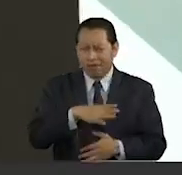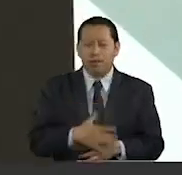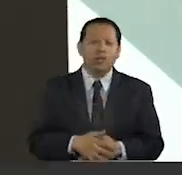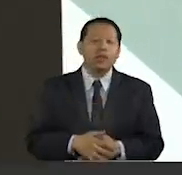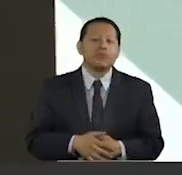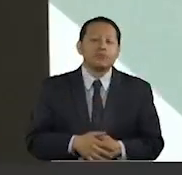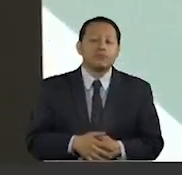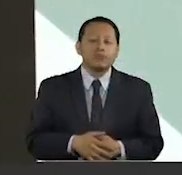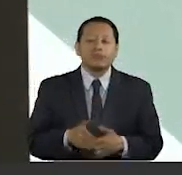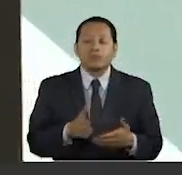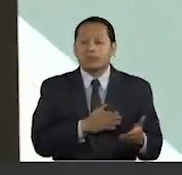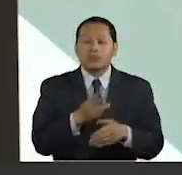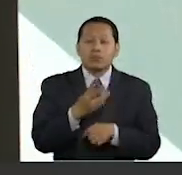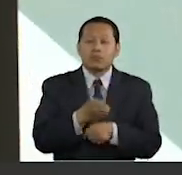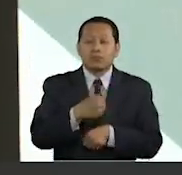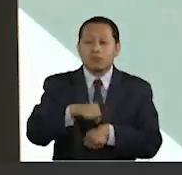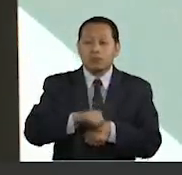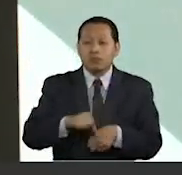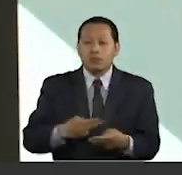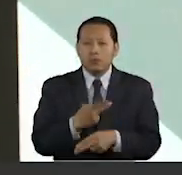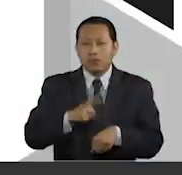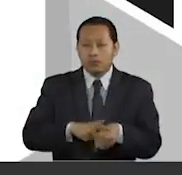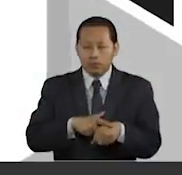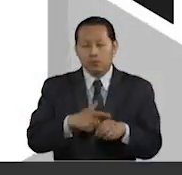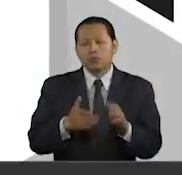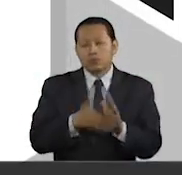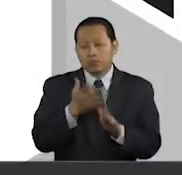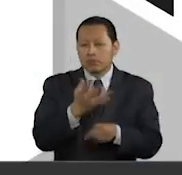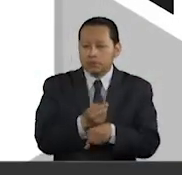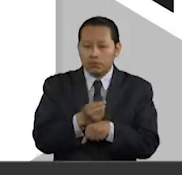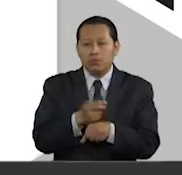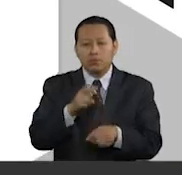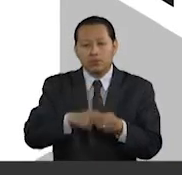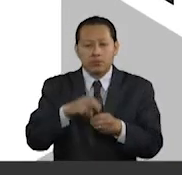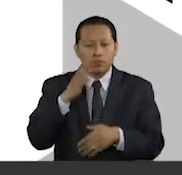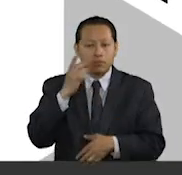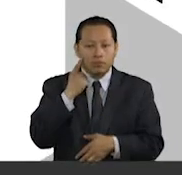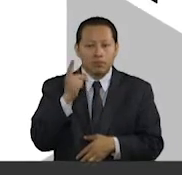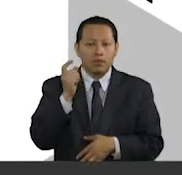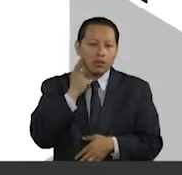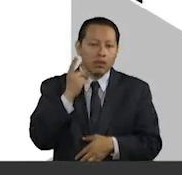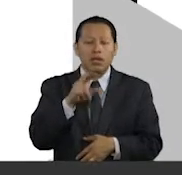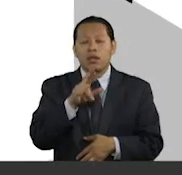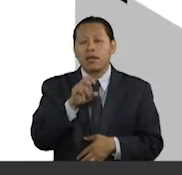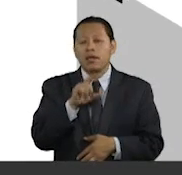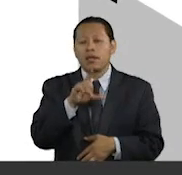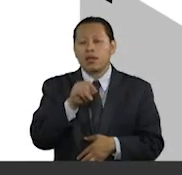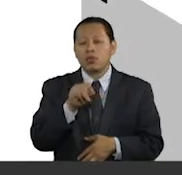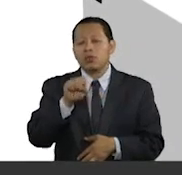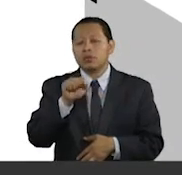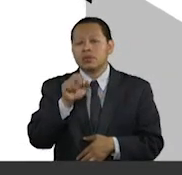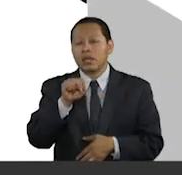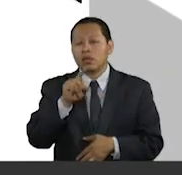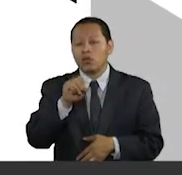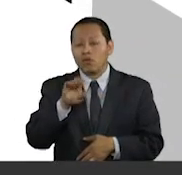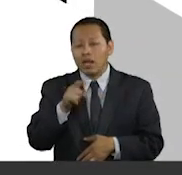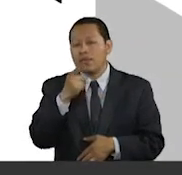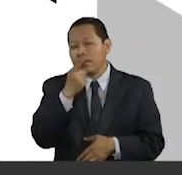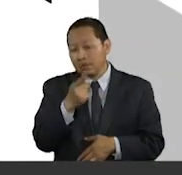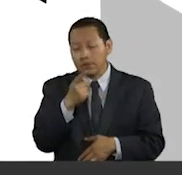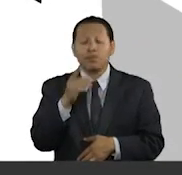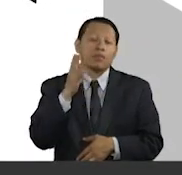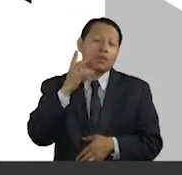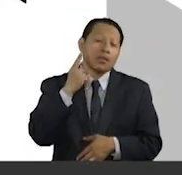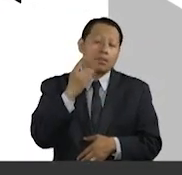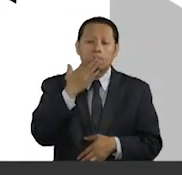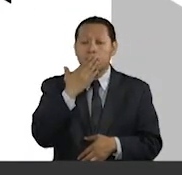Y al inaugurar la tercera Semana Nacional de Infraestructura Transformadora en San Lázaro, el diputado Reginaldo Sandoval celebró que en la Cámara de Diputados se